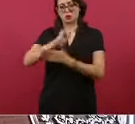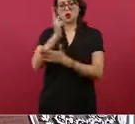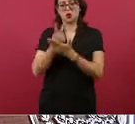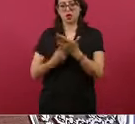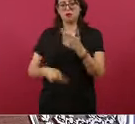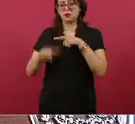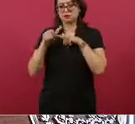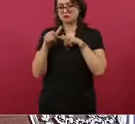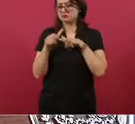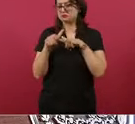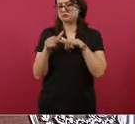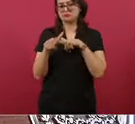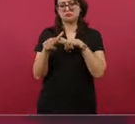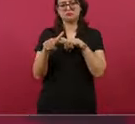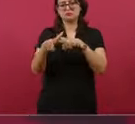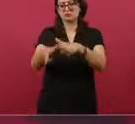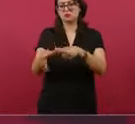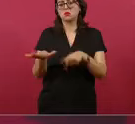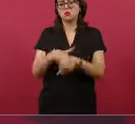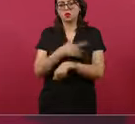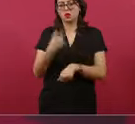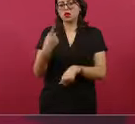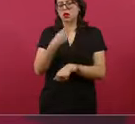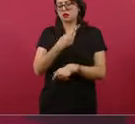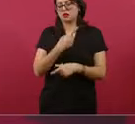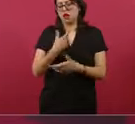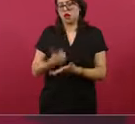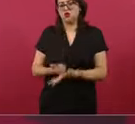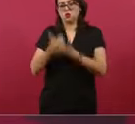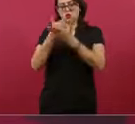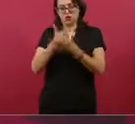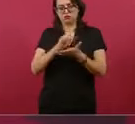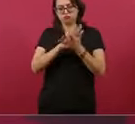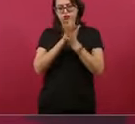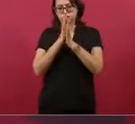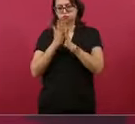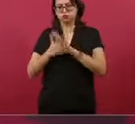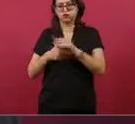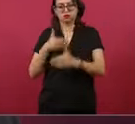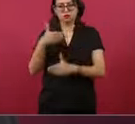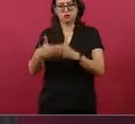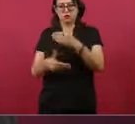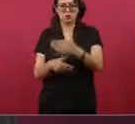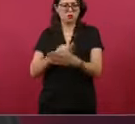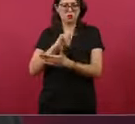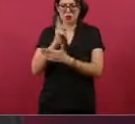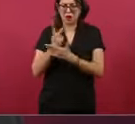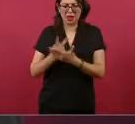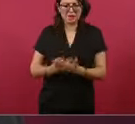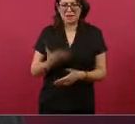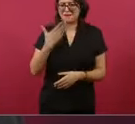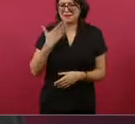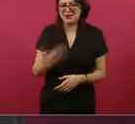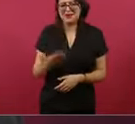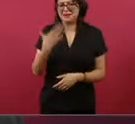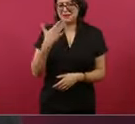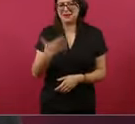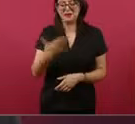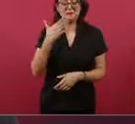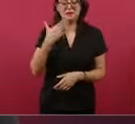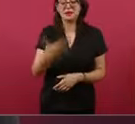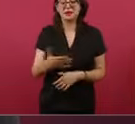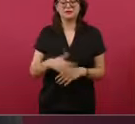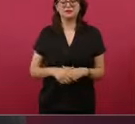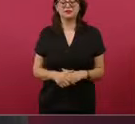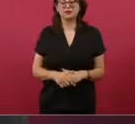estamos llevando a cabo y va muy bien el programa, mucho muy bien. O sea,